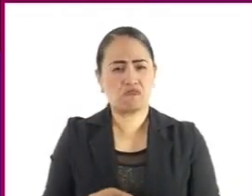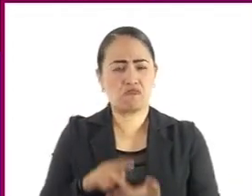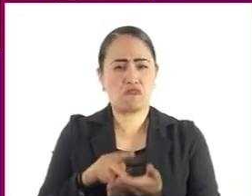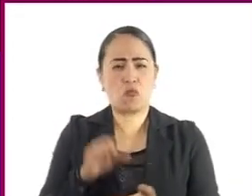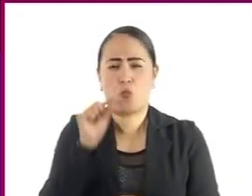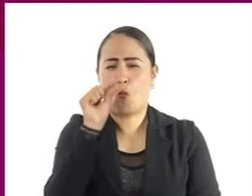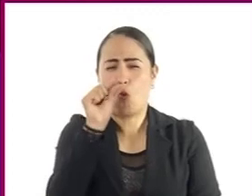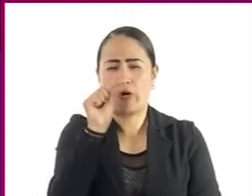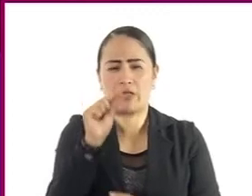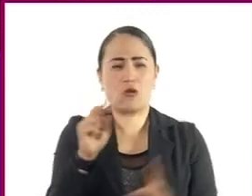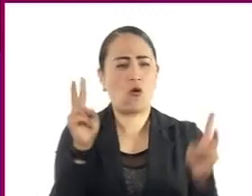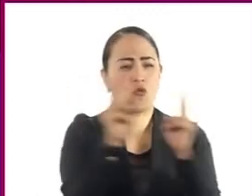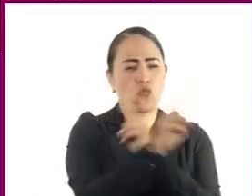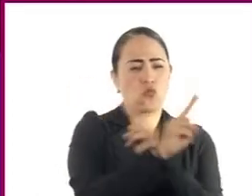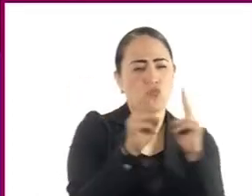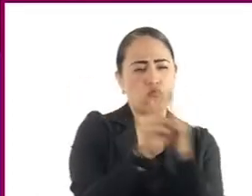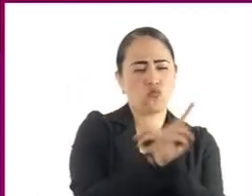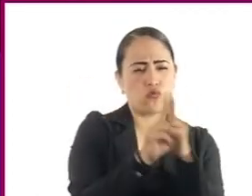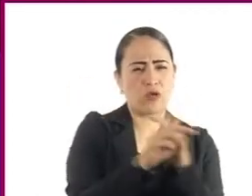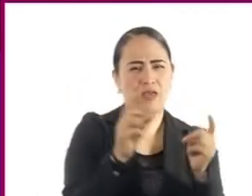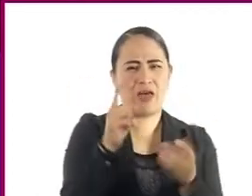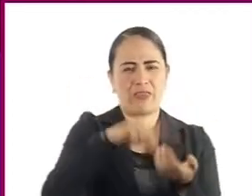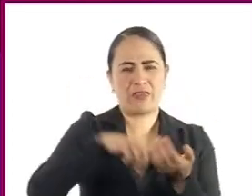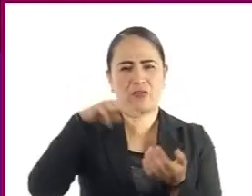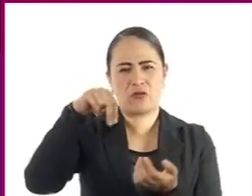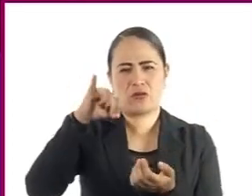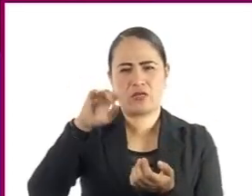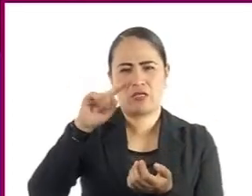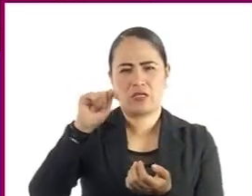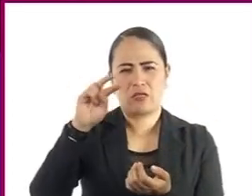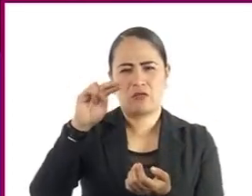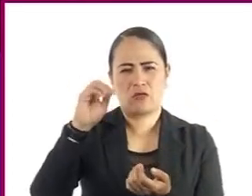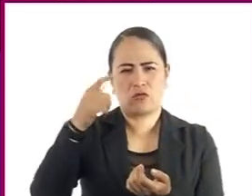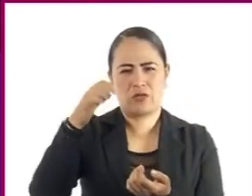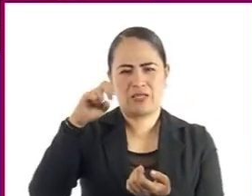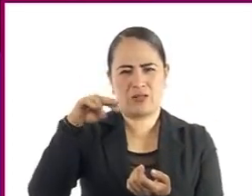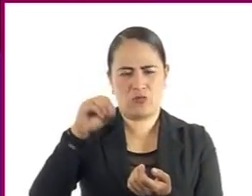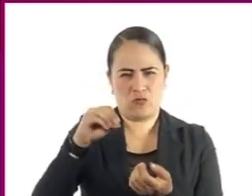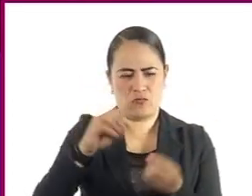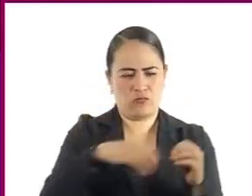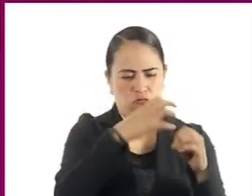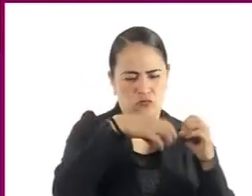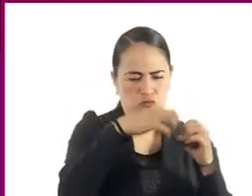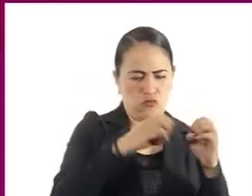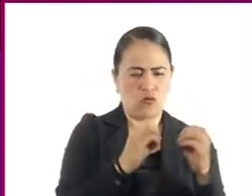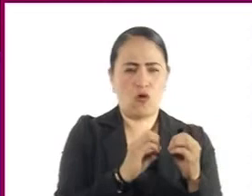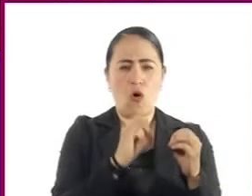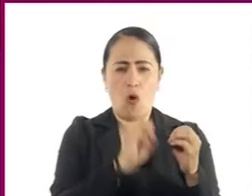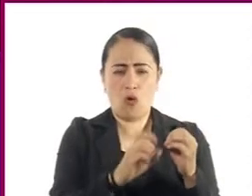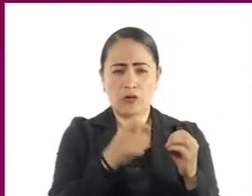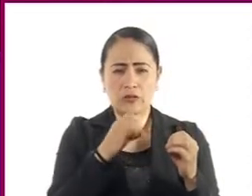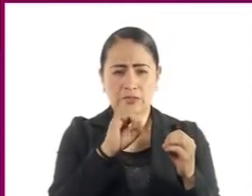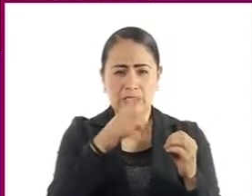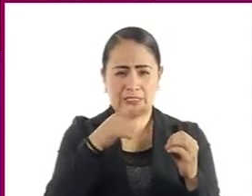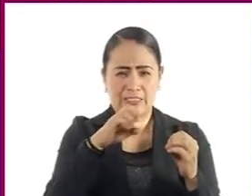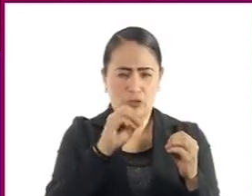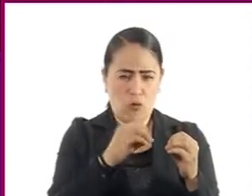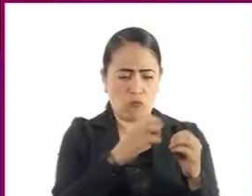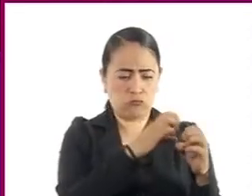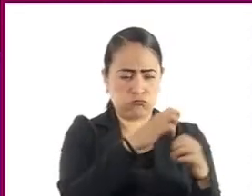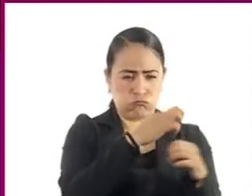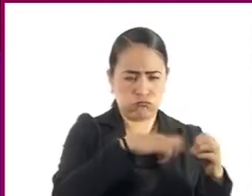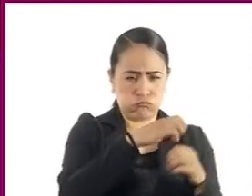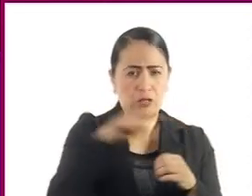los componentes del aire, en este caso, pues el nitrógeno y el oxígeno. Estas moléculas, al ser más ligeras,